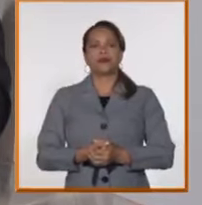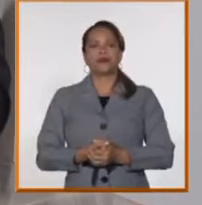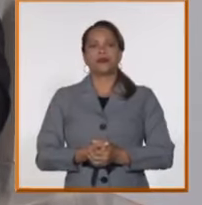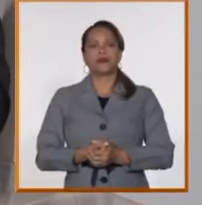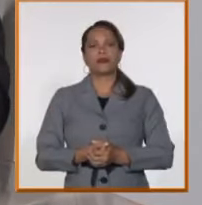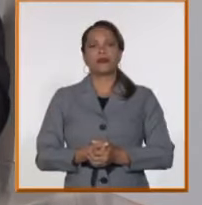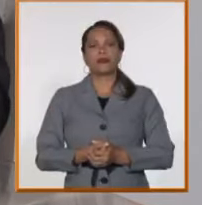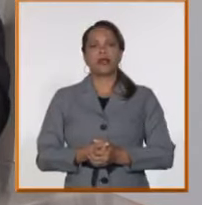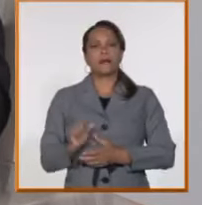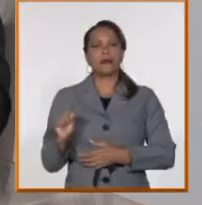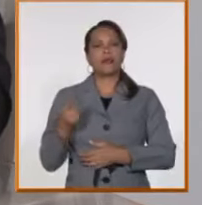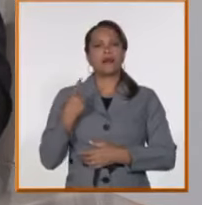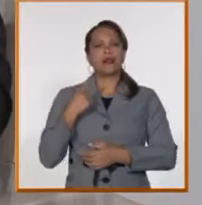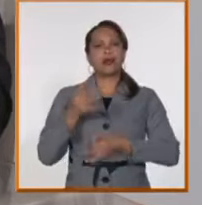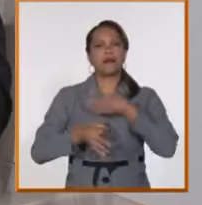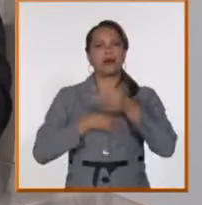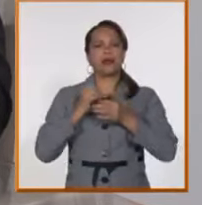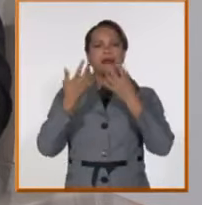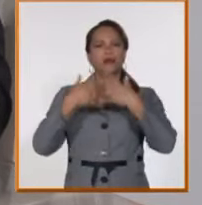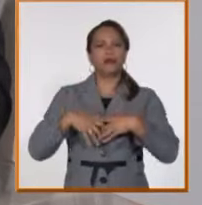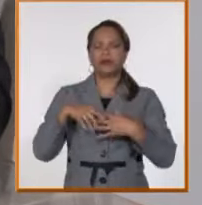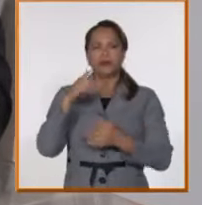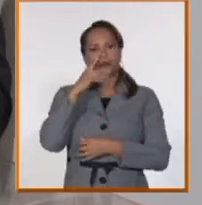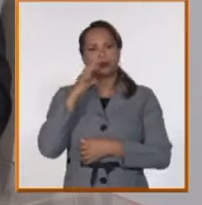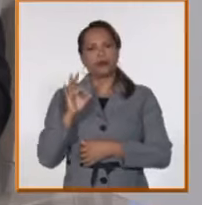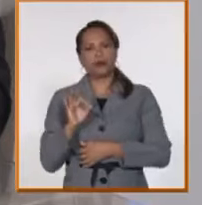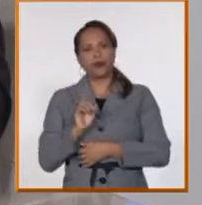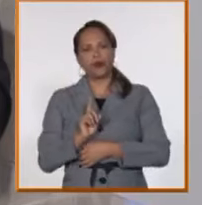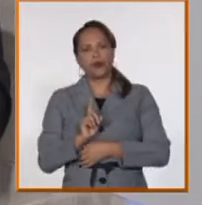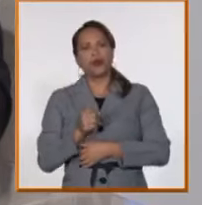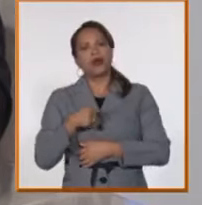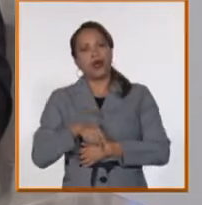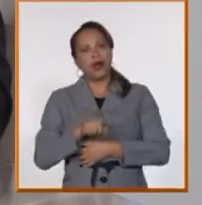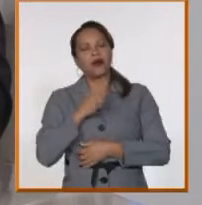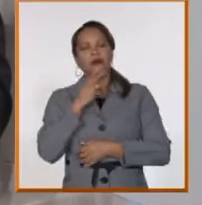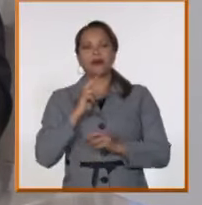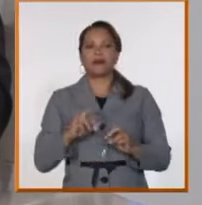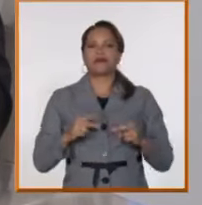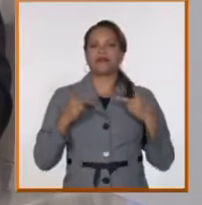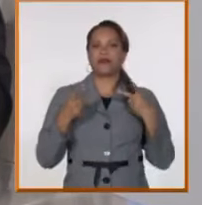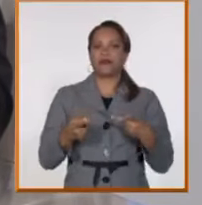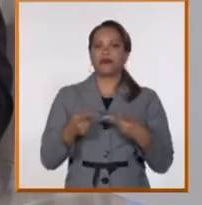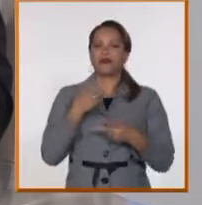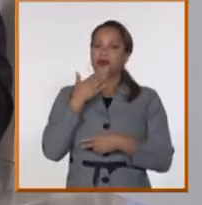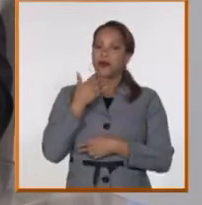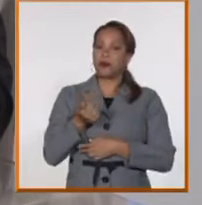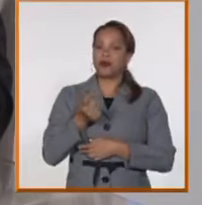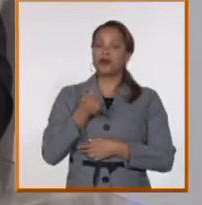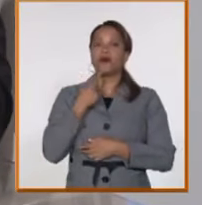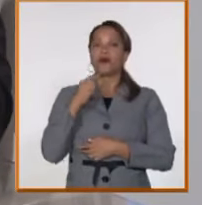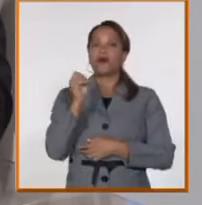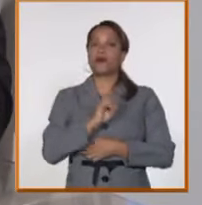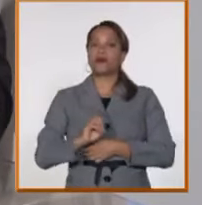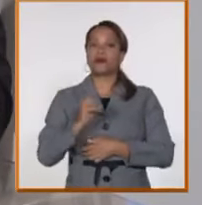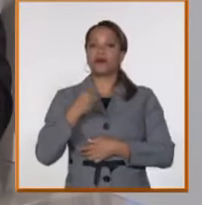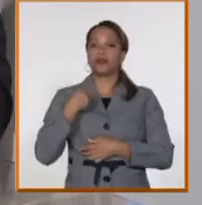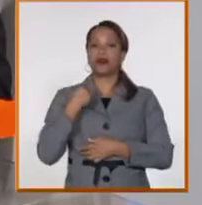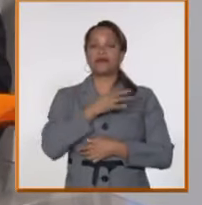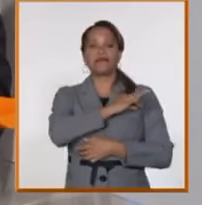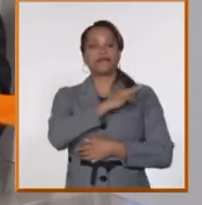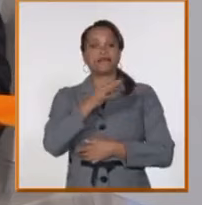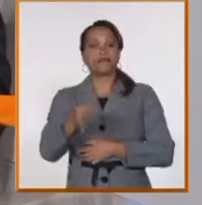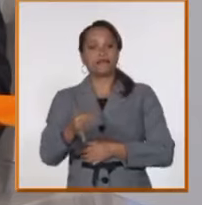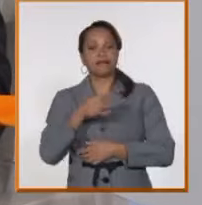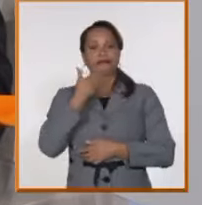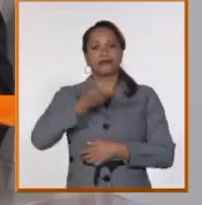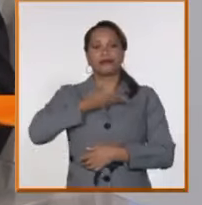del industria ligera de Cuba en la mesa redonda realmente es un privilegio tener la oportunidad en este proceso de rendición de cuenta